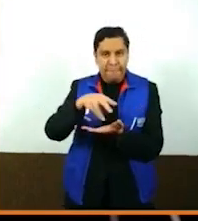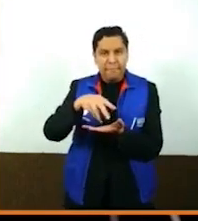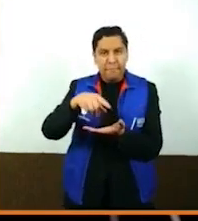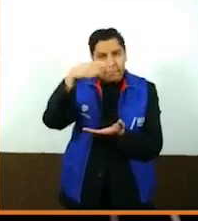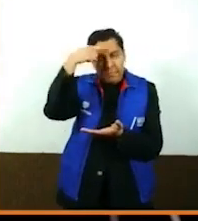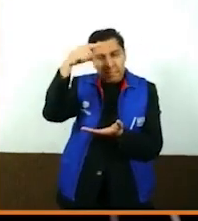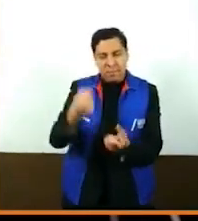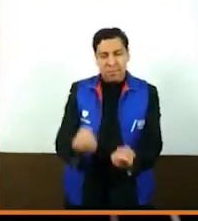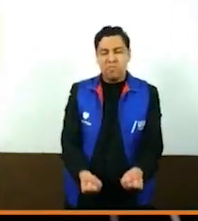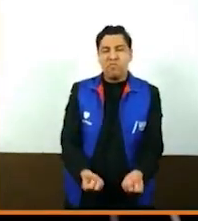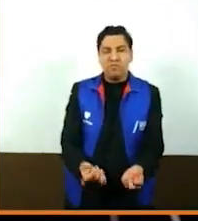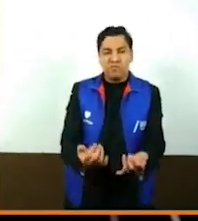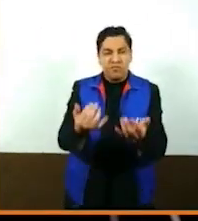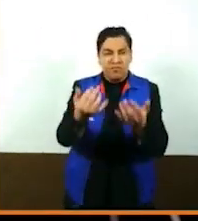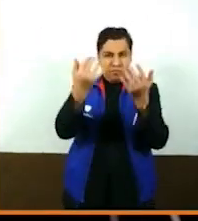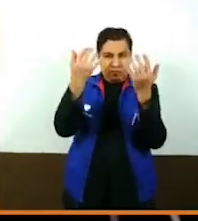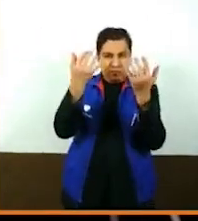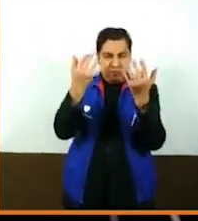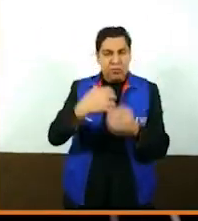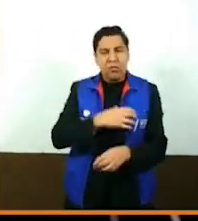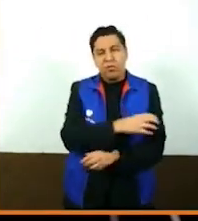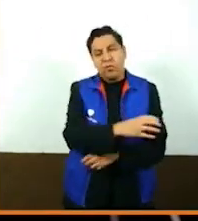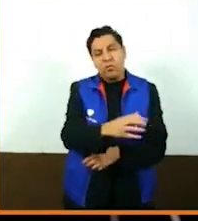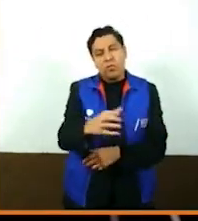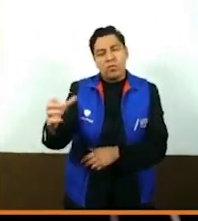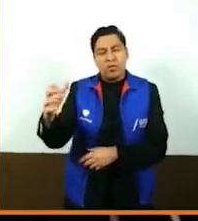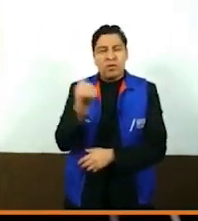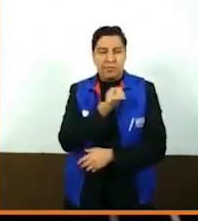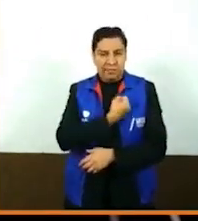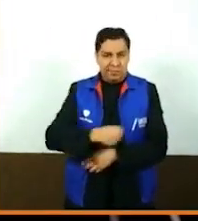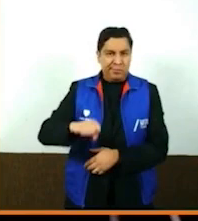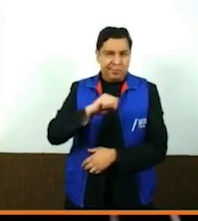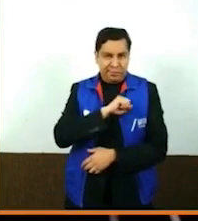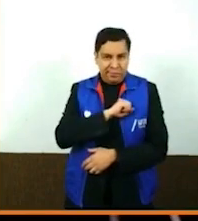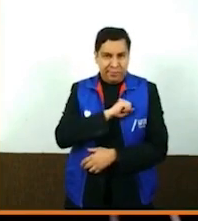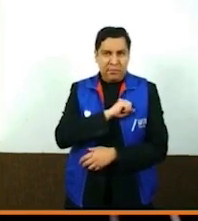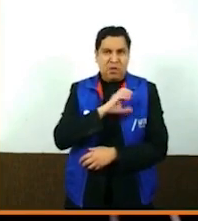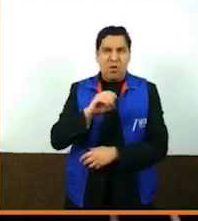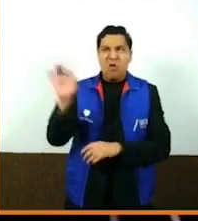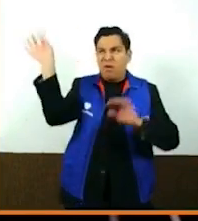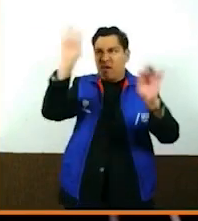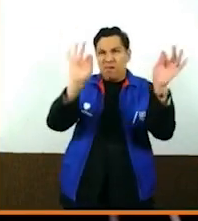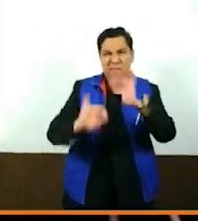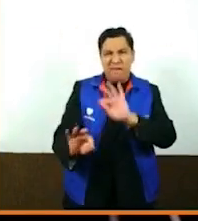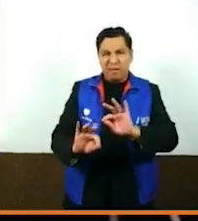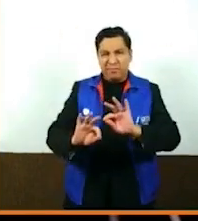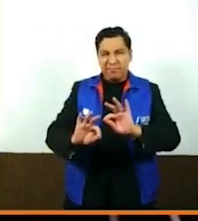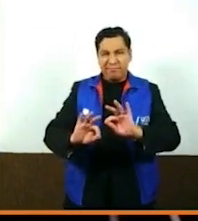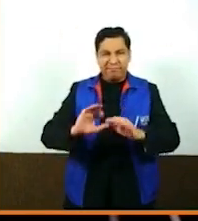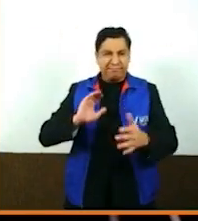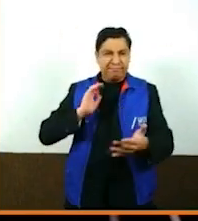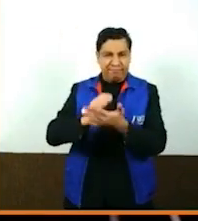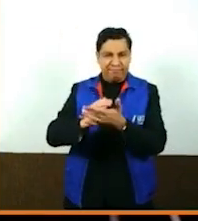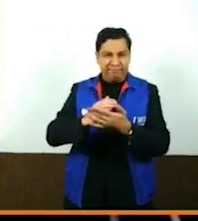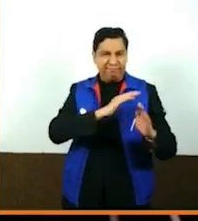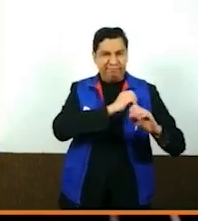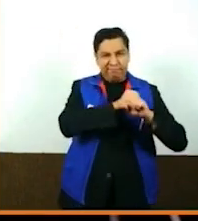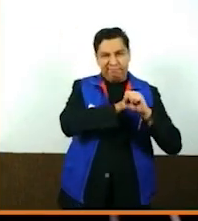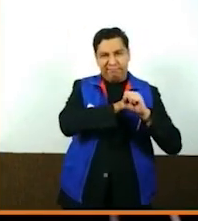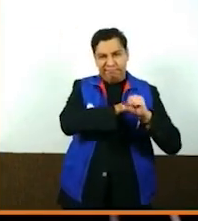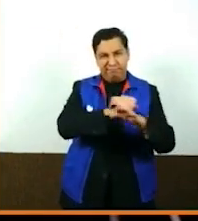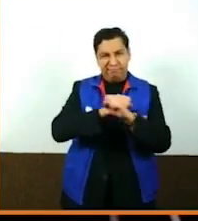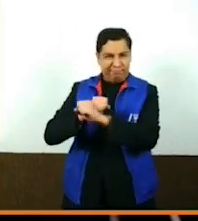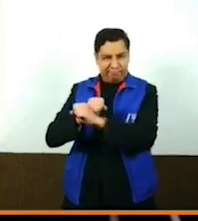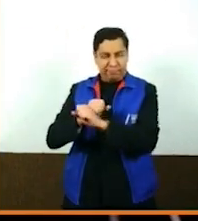convencionales, precisamente para que estos cultivos no se vean arrasados por las plagas. Y les voy a contar una historia que a mí por lo menos me